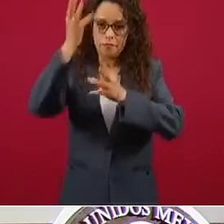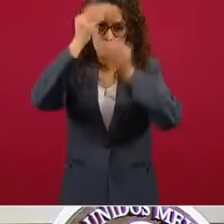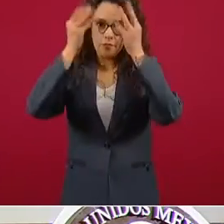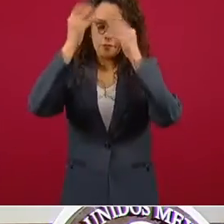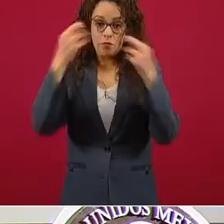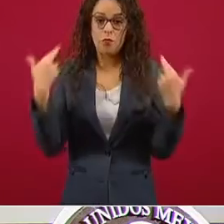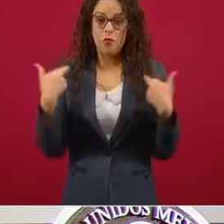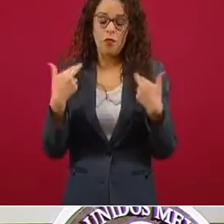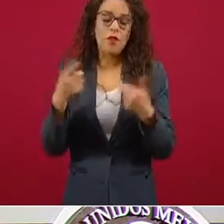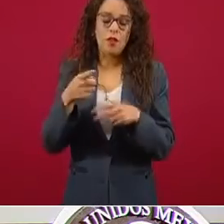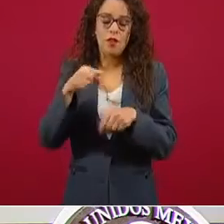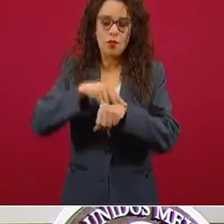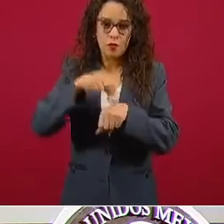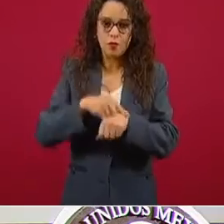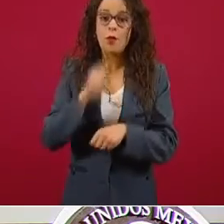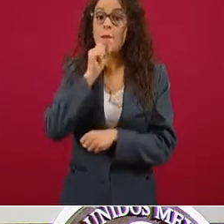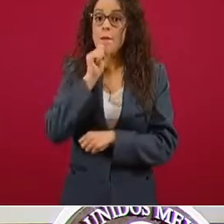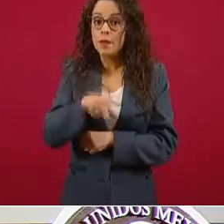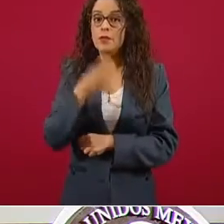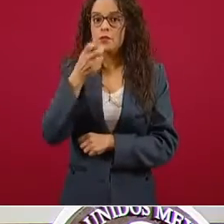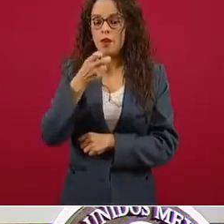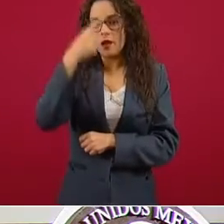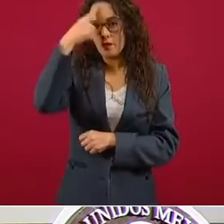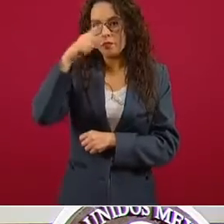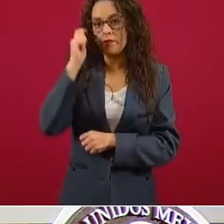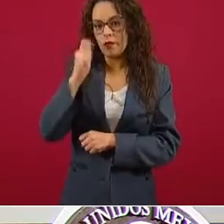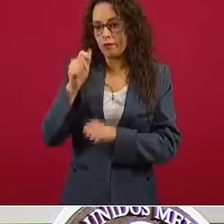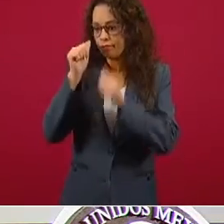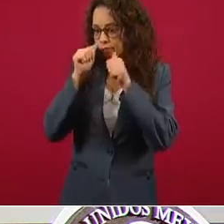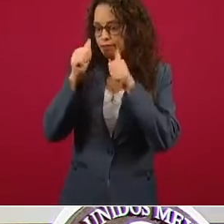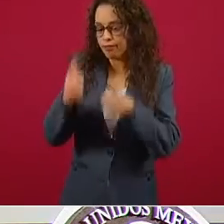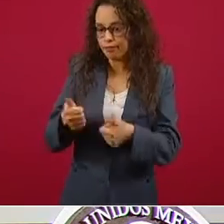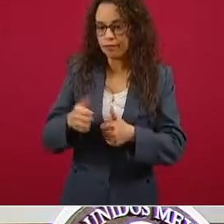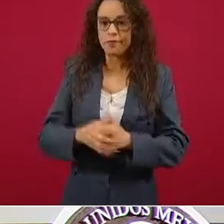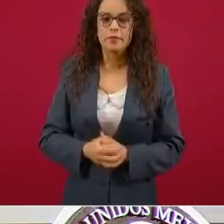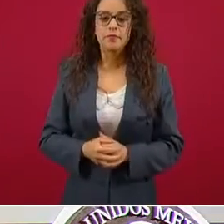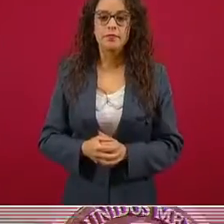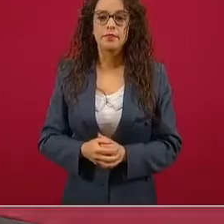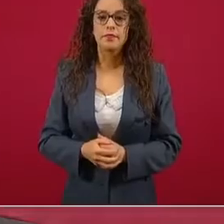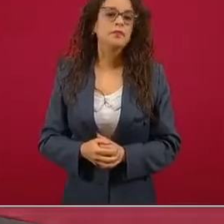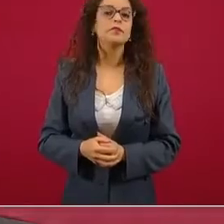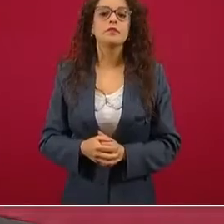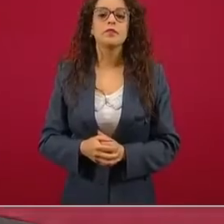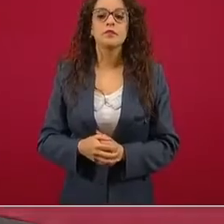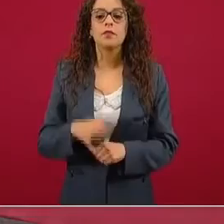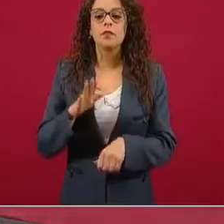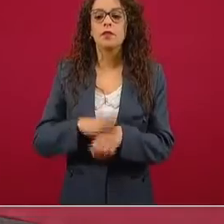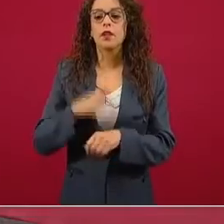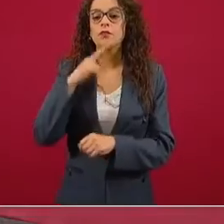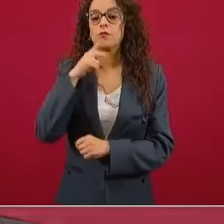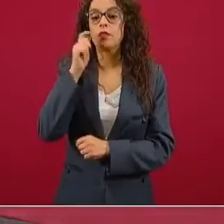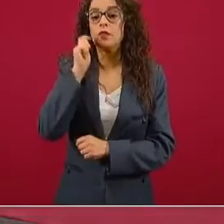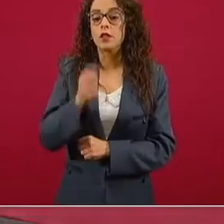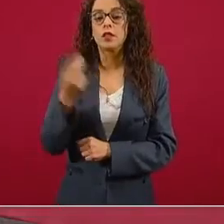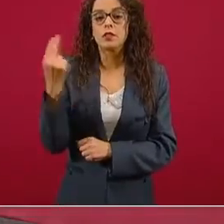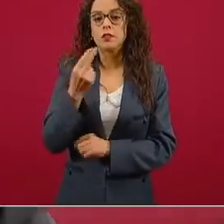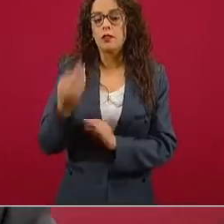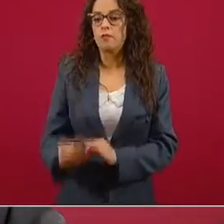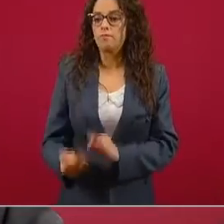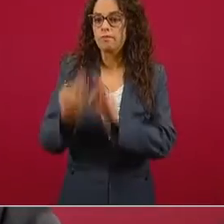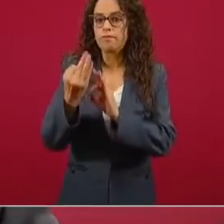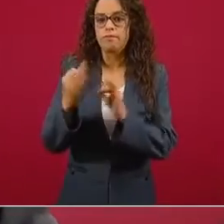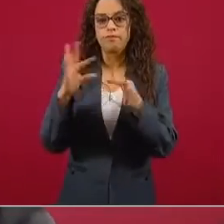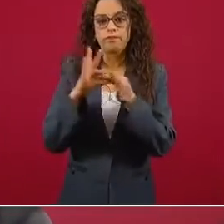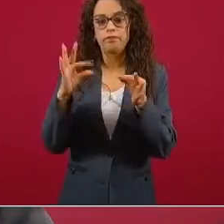mucho con la atención. Entonces, en ese sentido, la verdad que el mejor termómetro que tenemos es hablar directamente,